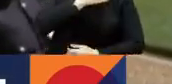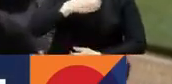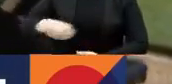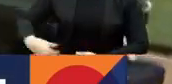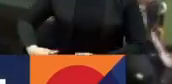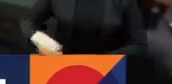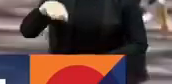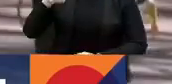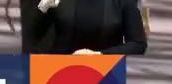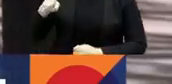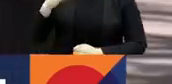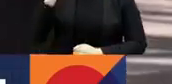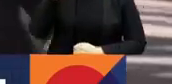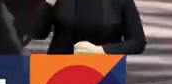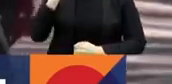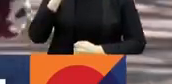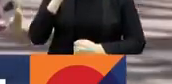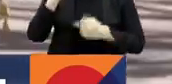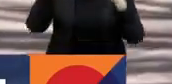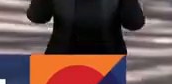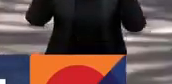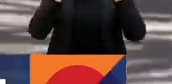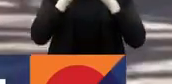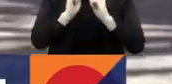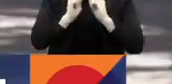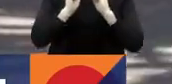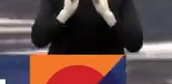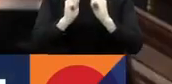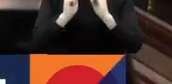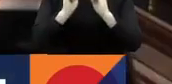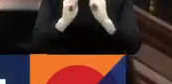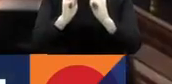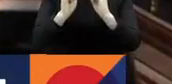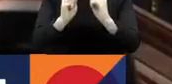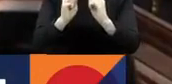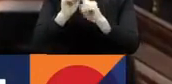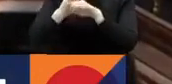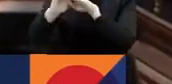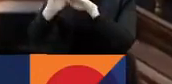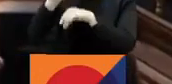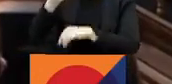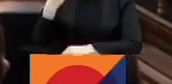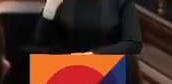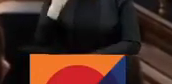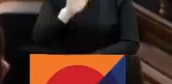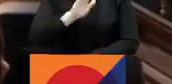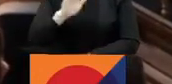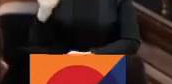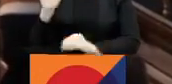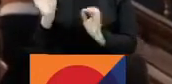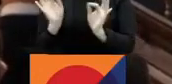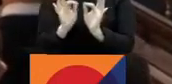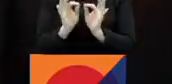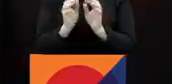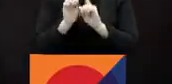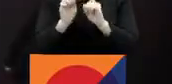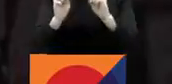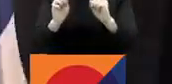de Edimburgo. Tenemos todos los detalles de la ceremonia que tuvo solo 30 invitados, con distanciamiento y tapabocas.